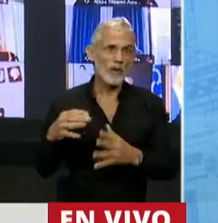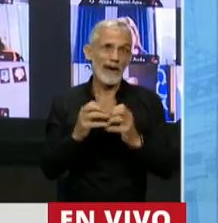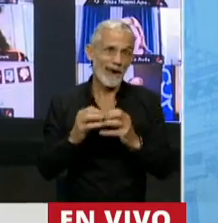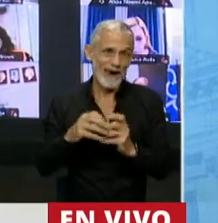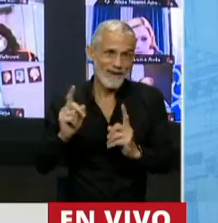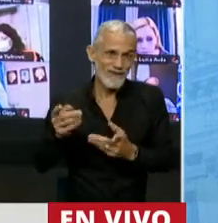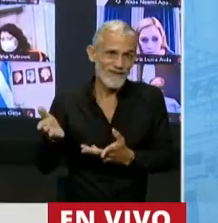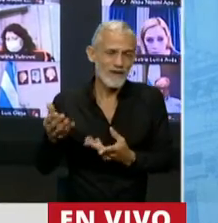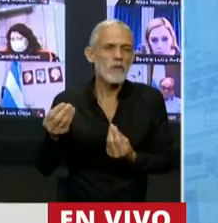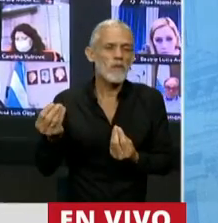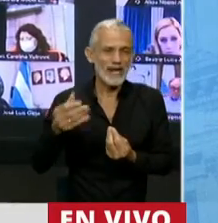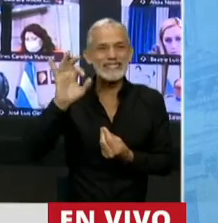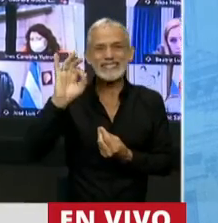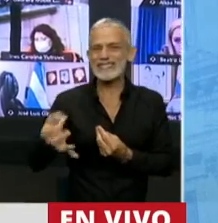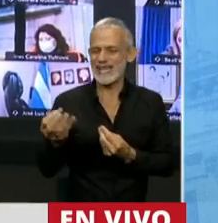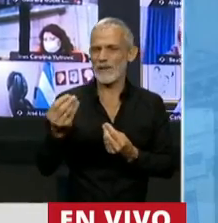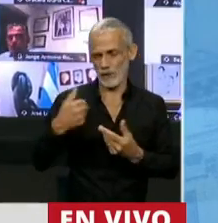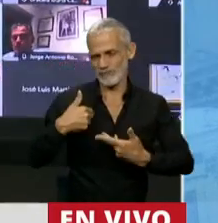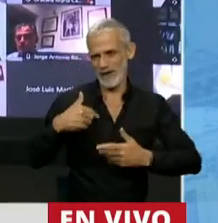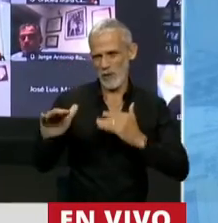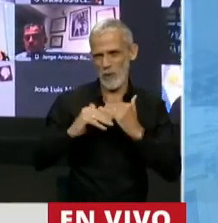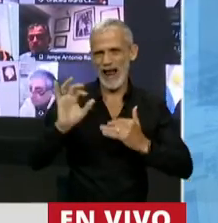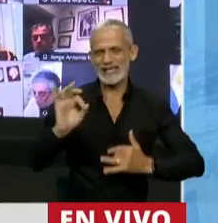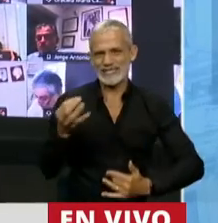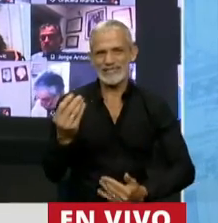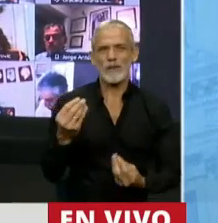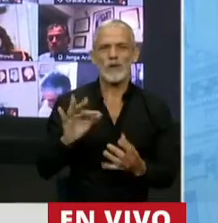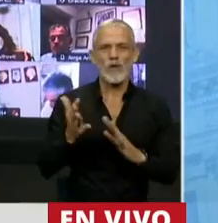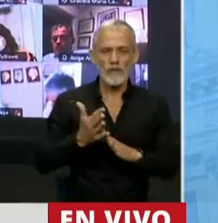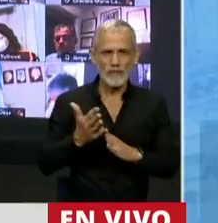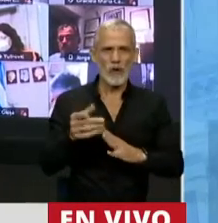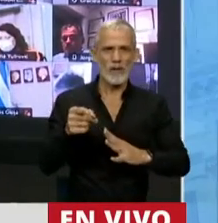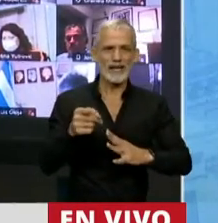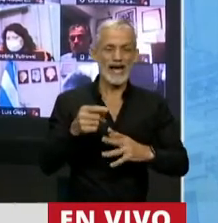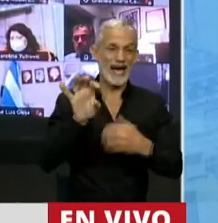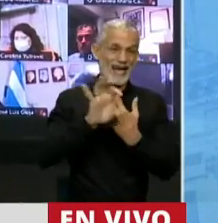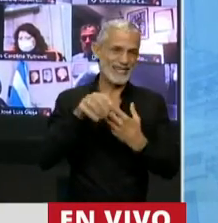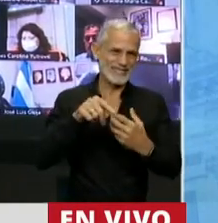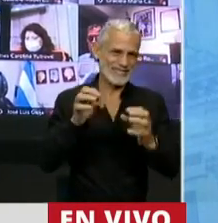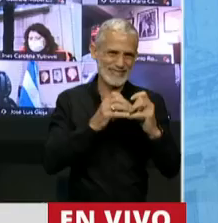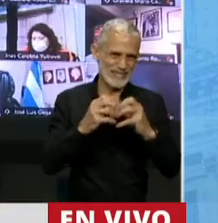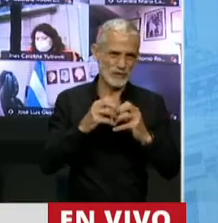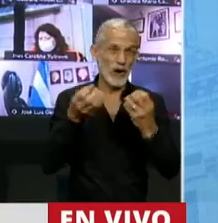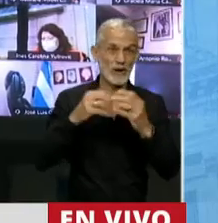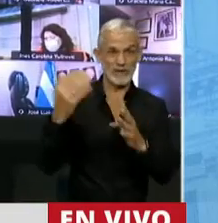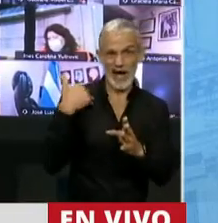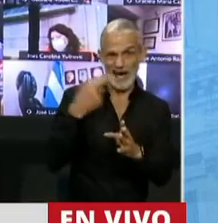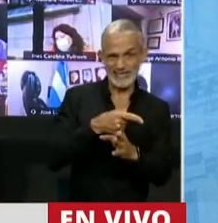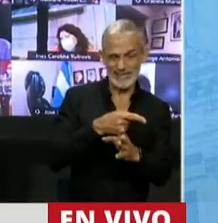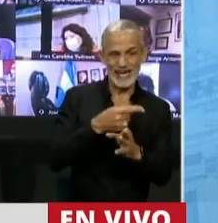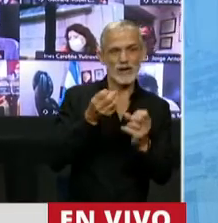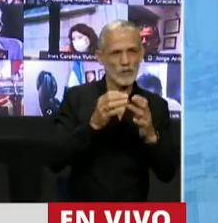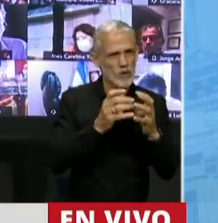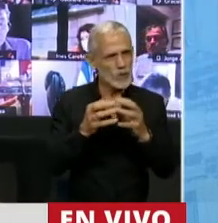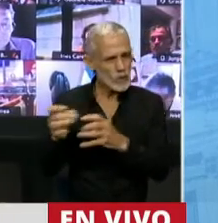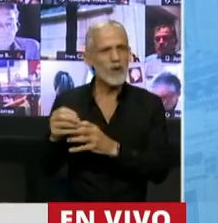sesionando, porque saben, como sabemos nosotros, que esta reconducción de esta sesión que comenzó en el día de ayer es